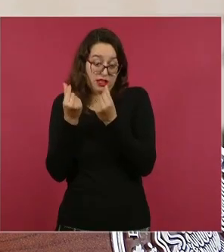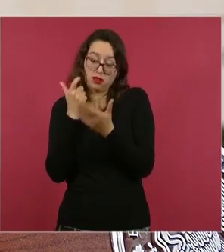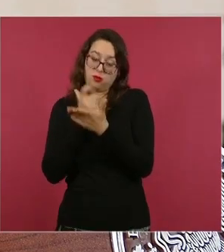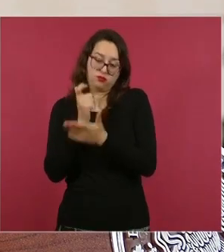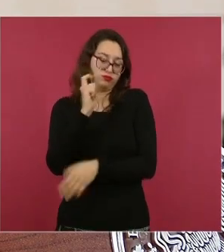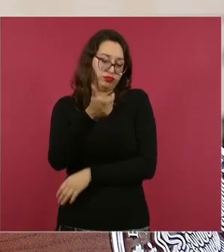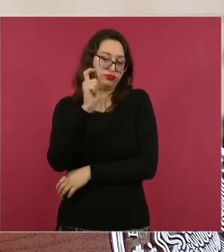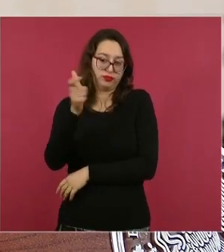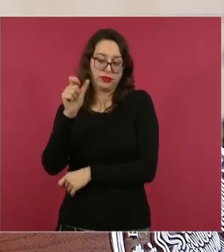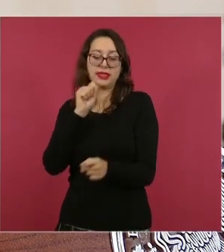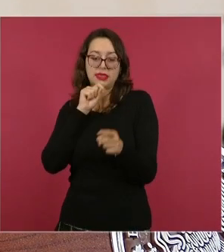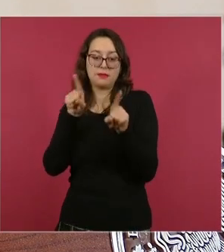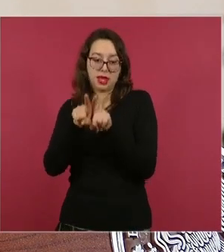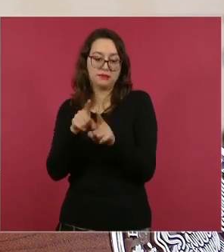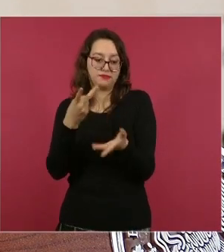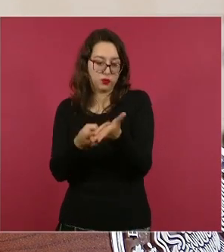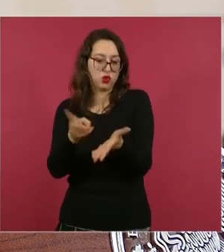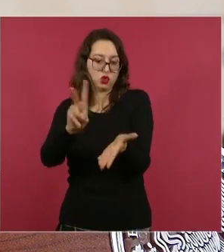de manera